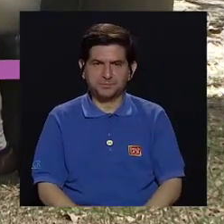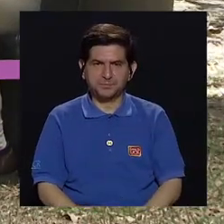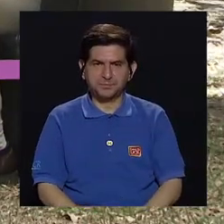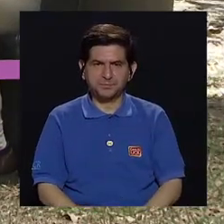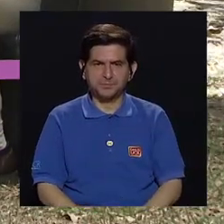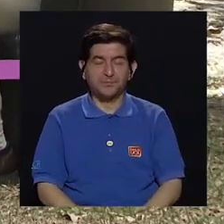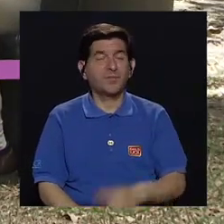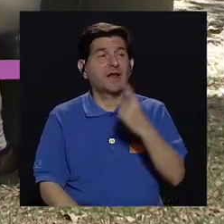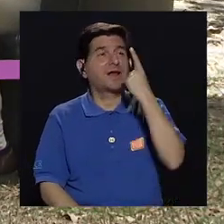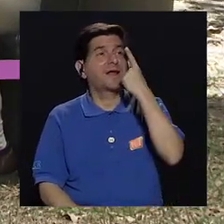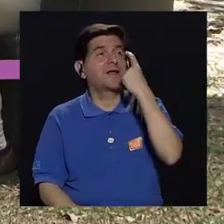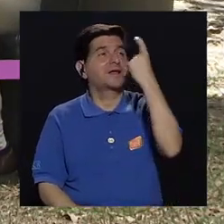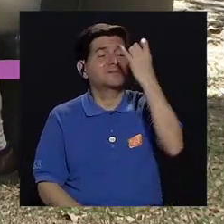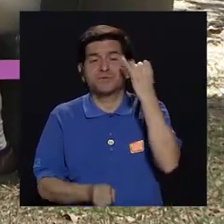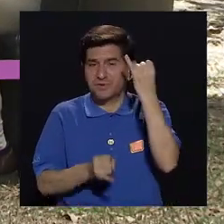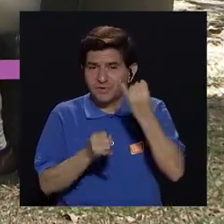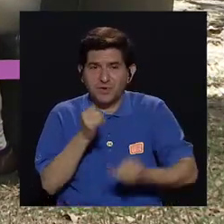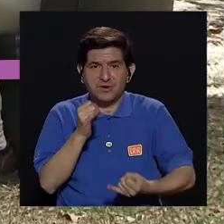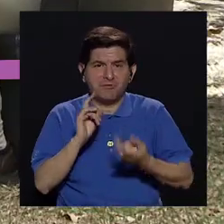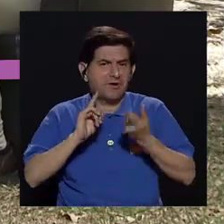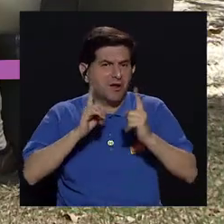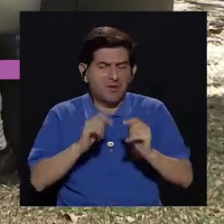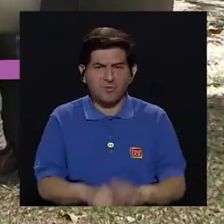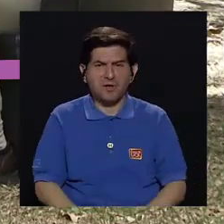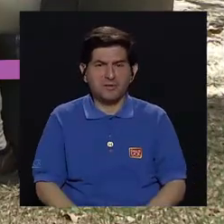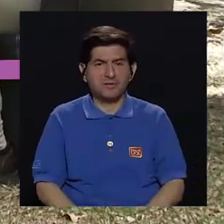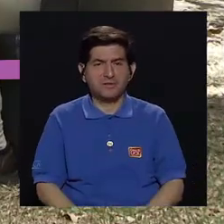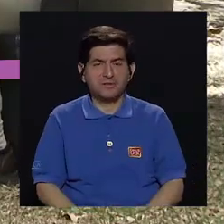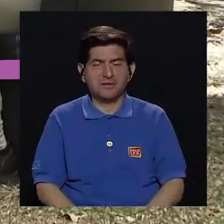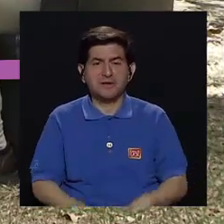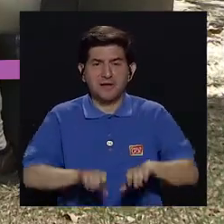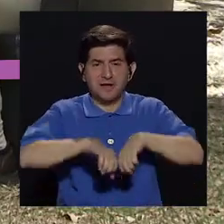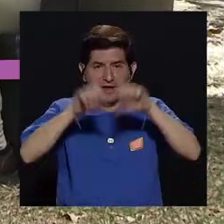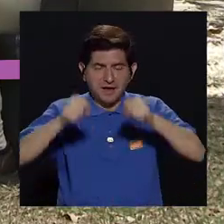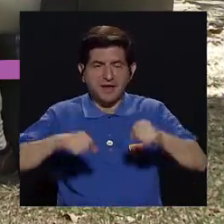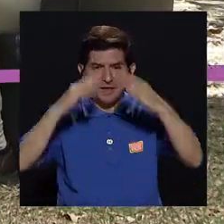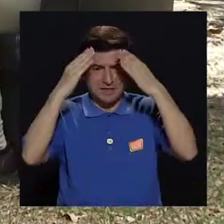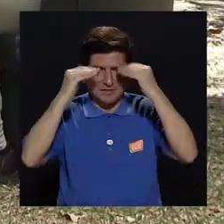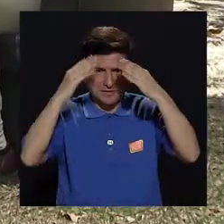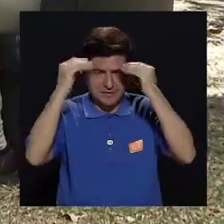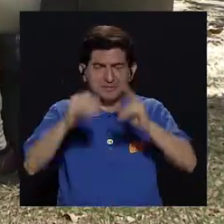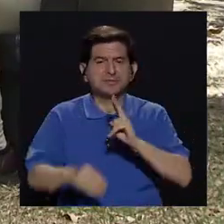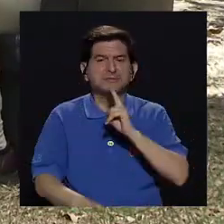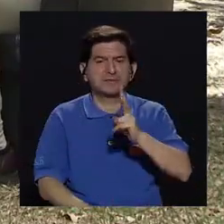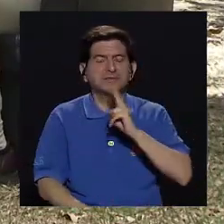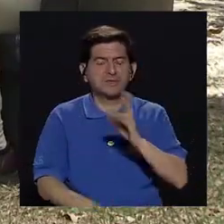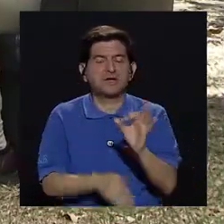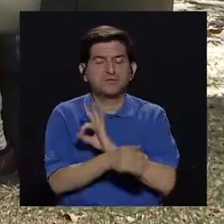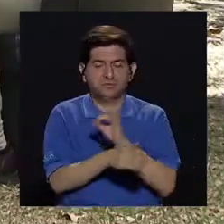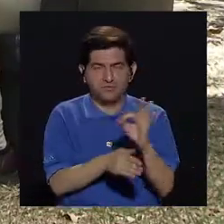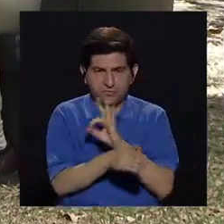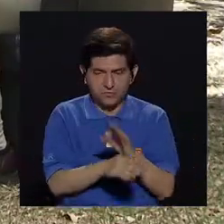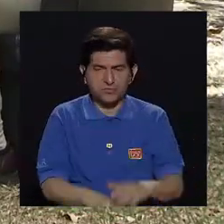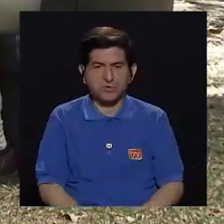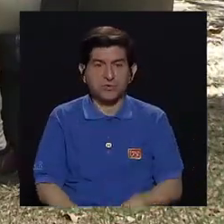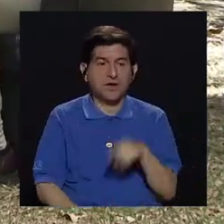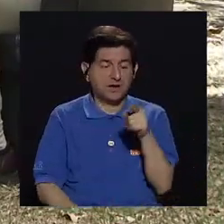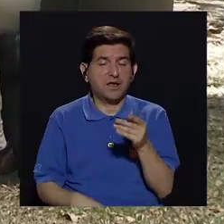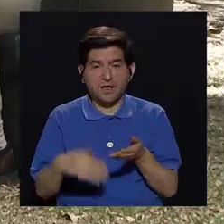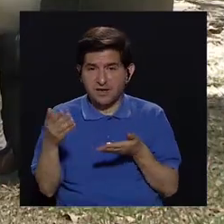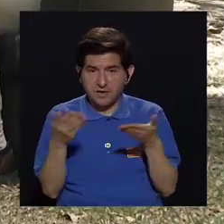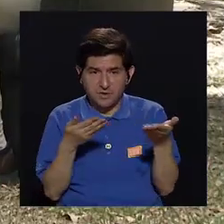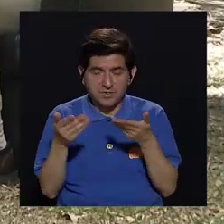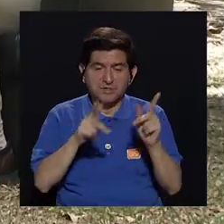Pues el sueño, al final, el sueño es lograr que los sistemas de información realmente funcionen y sean al